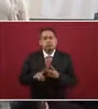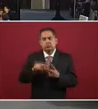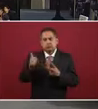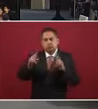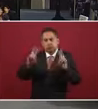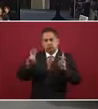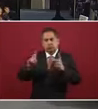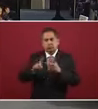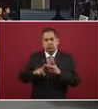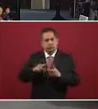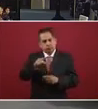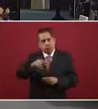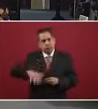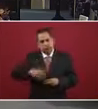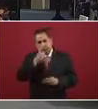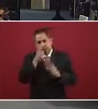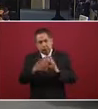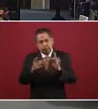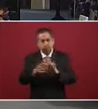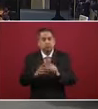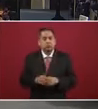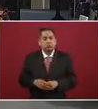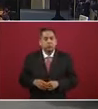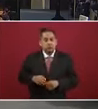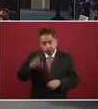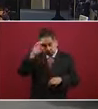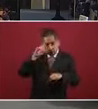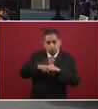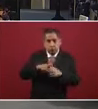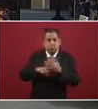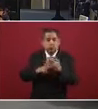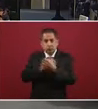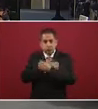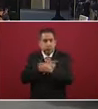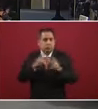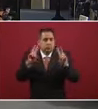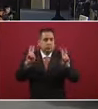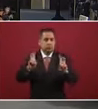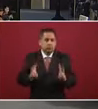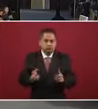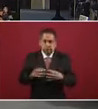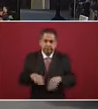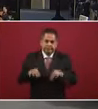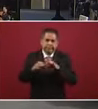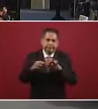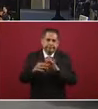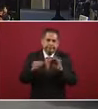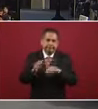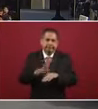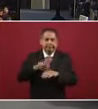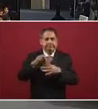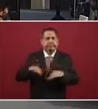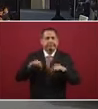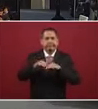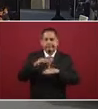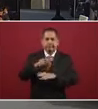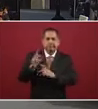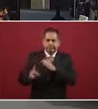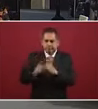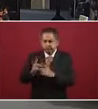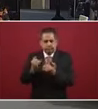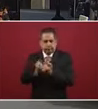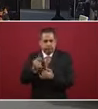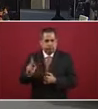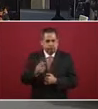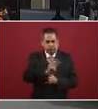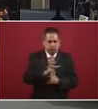tema, usted ha dicho y ha planteado que la cultura y la educación son temas igual de importantes o incluso más que el tema del deporte, que bueno, ha estado